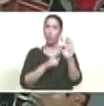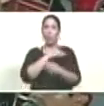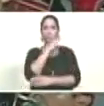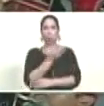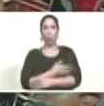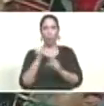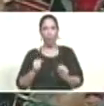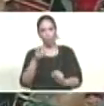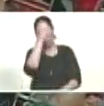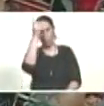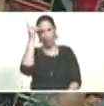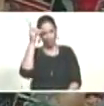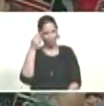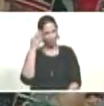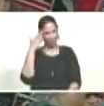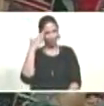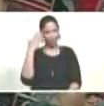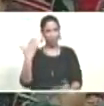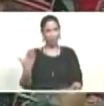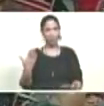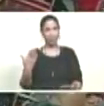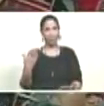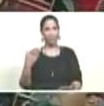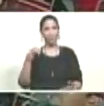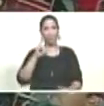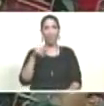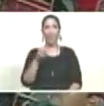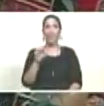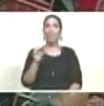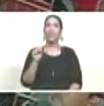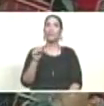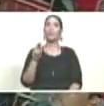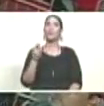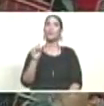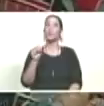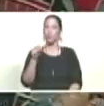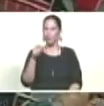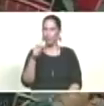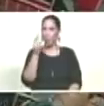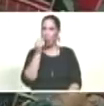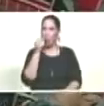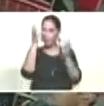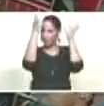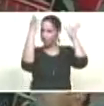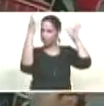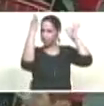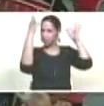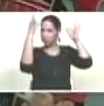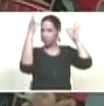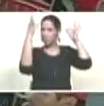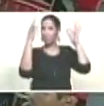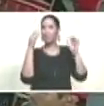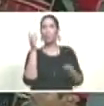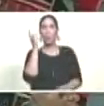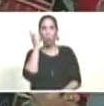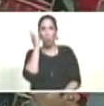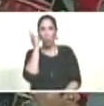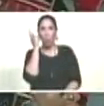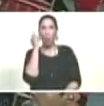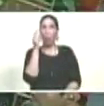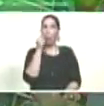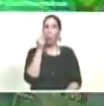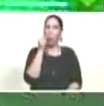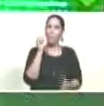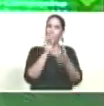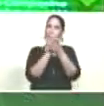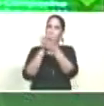Diosdado. Jesús, María y José. Nieves. Arborio.